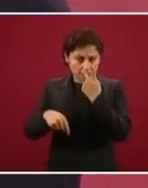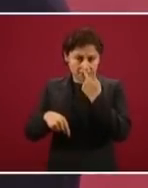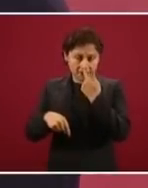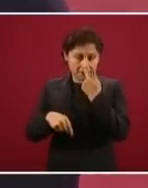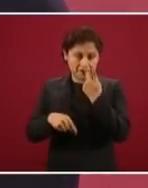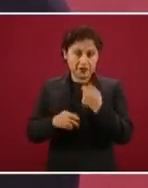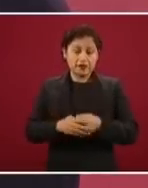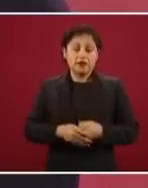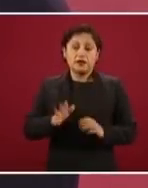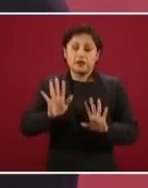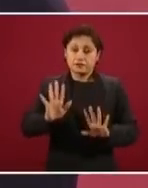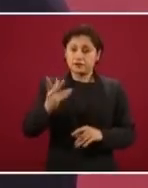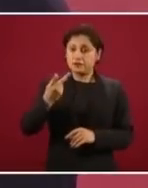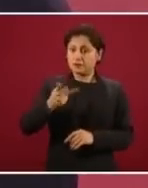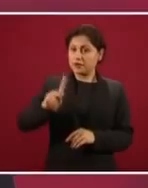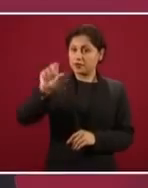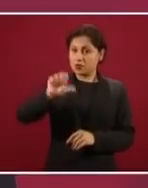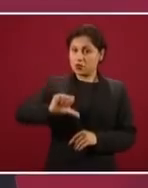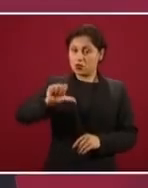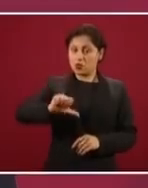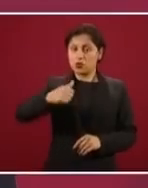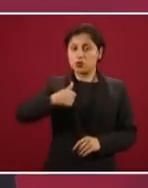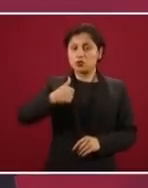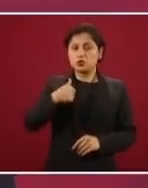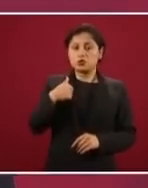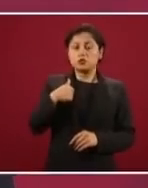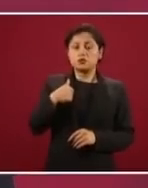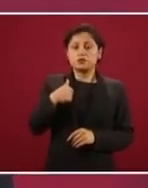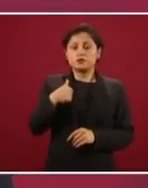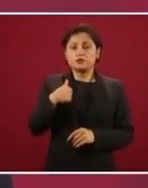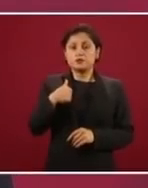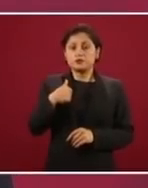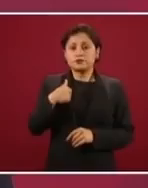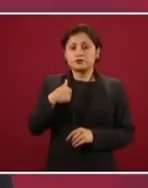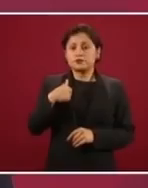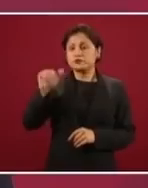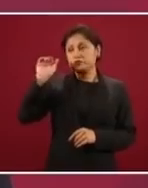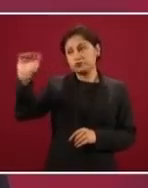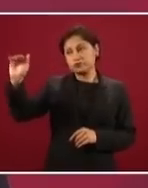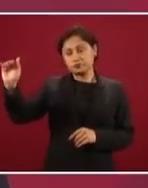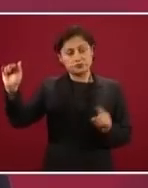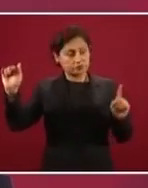pero hoy para que te reciba